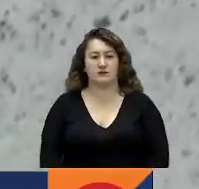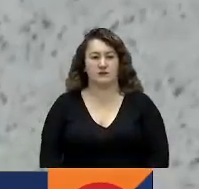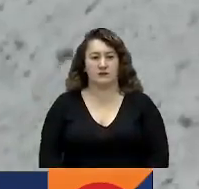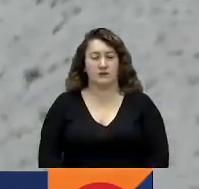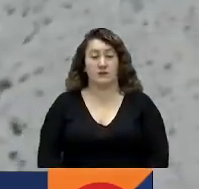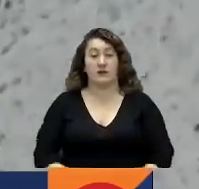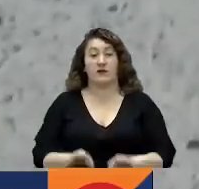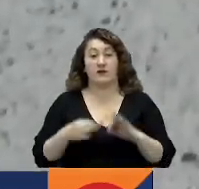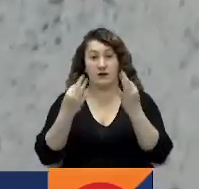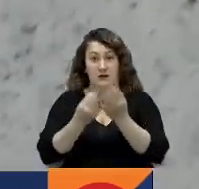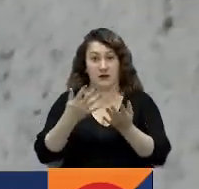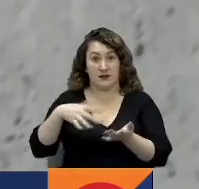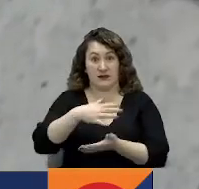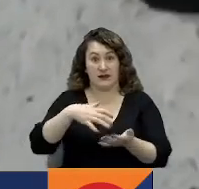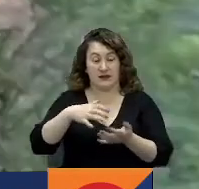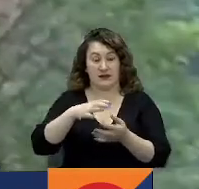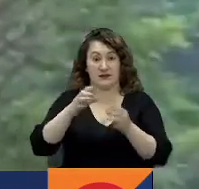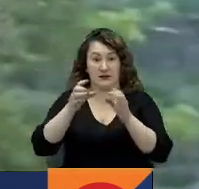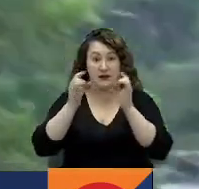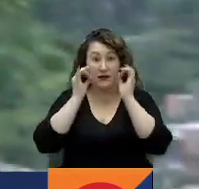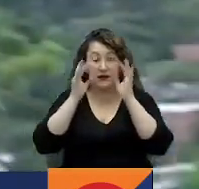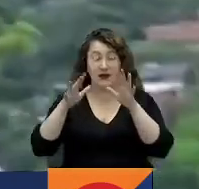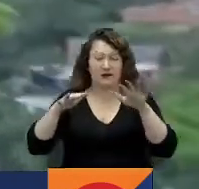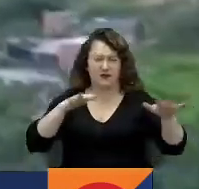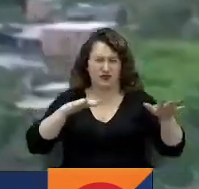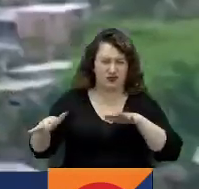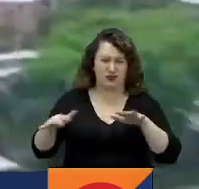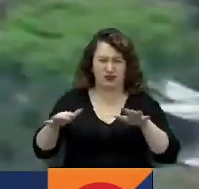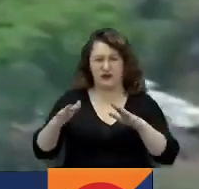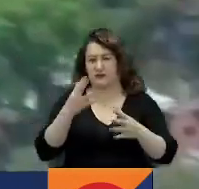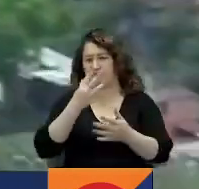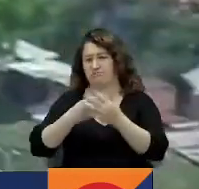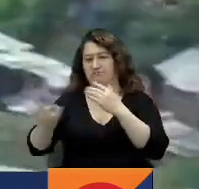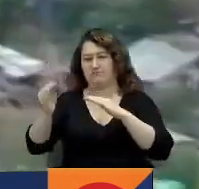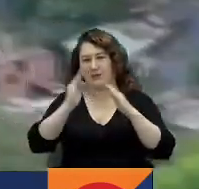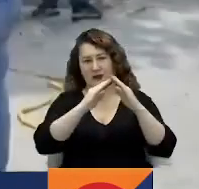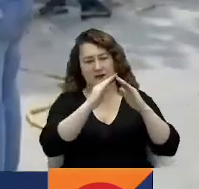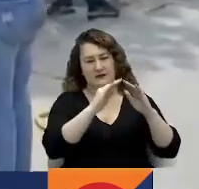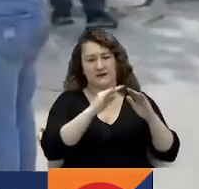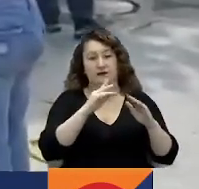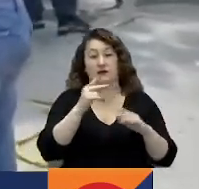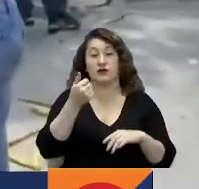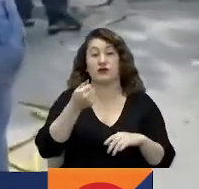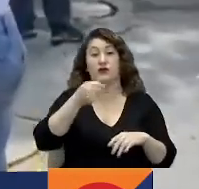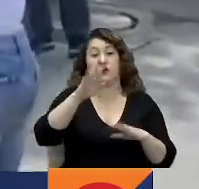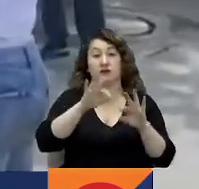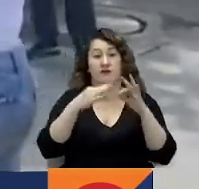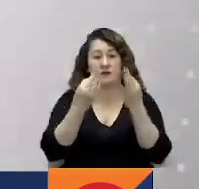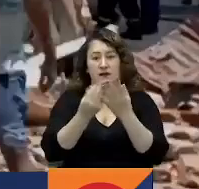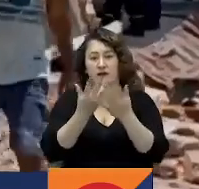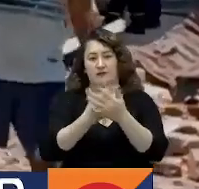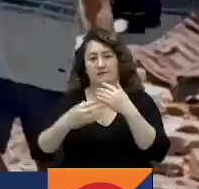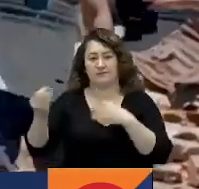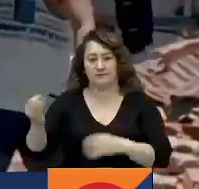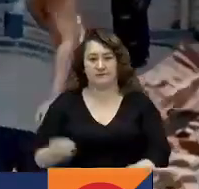abandonan sus viviendas por las grietas que dejó el sismo del pasado 10 de marzo. 12 familias fueron